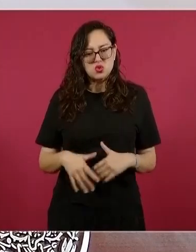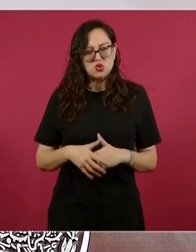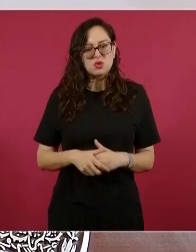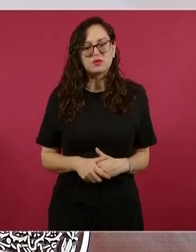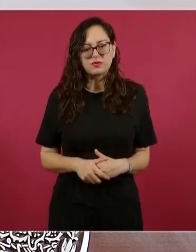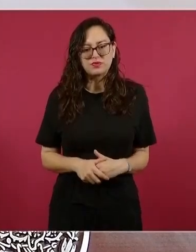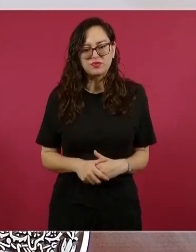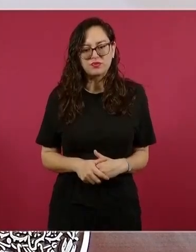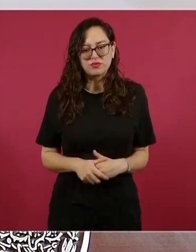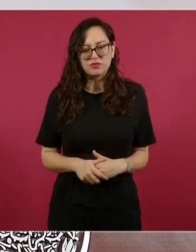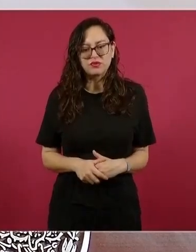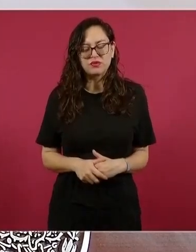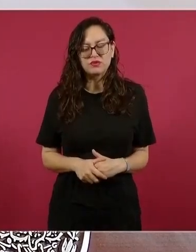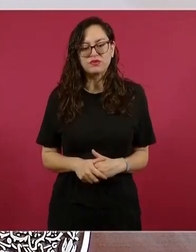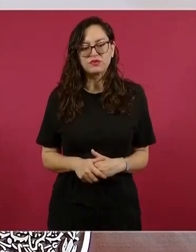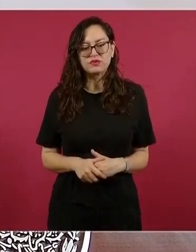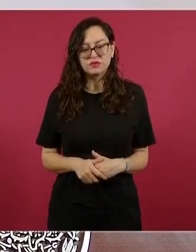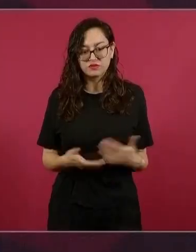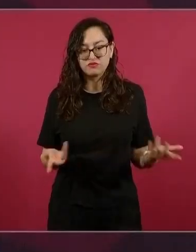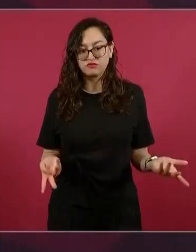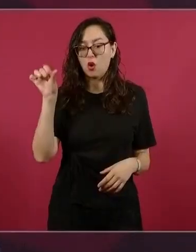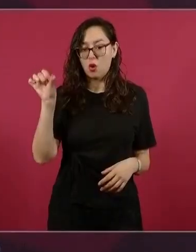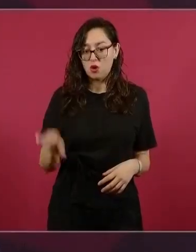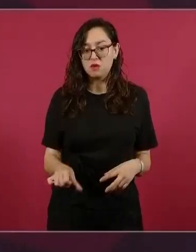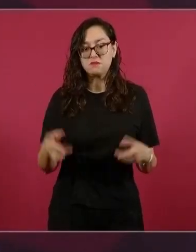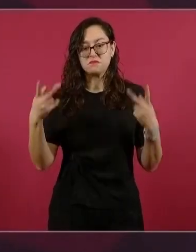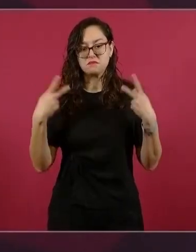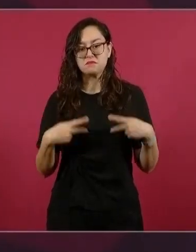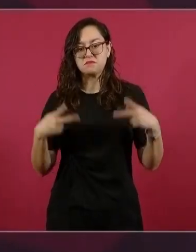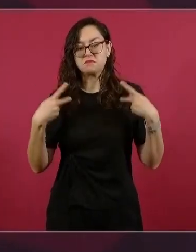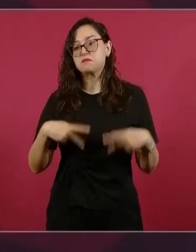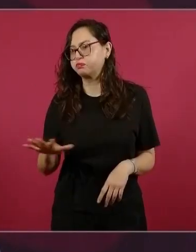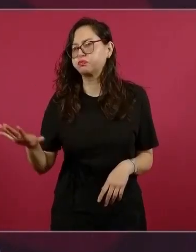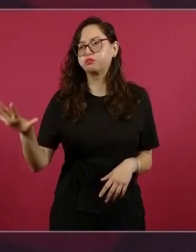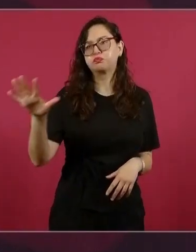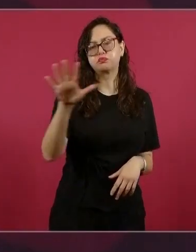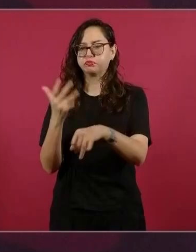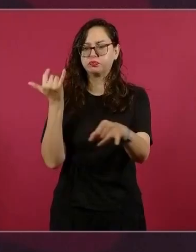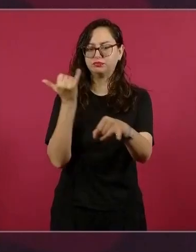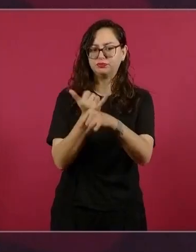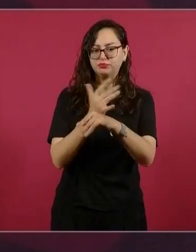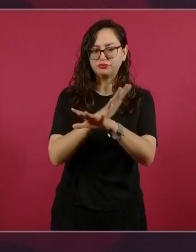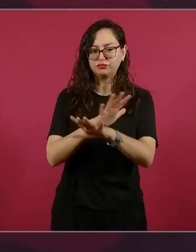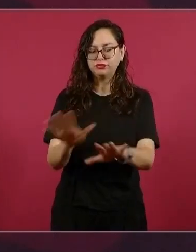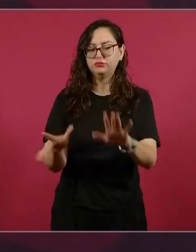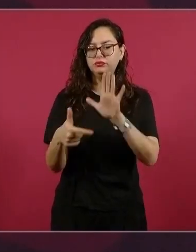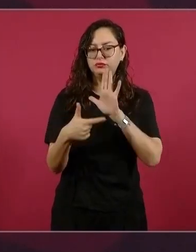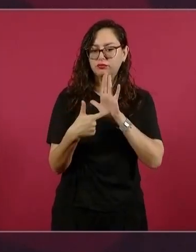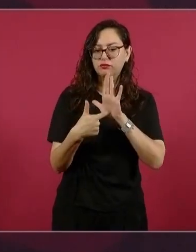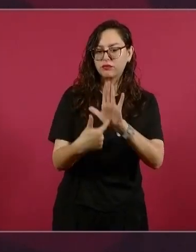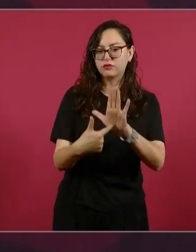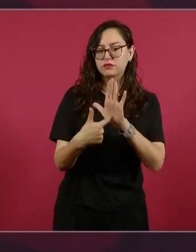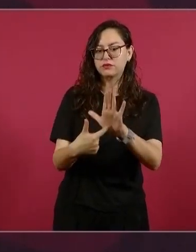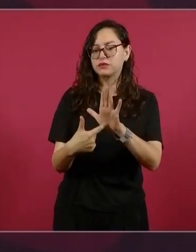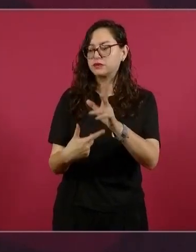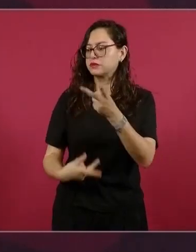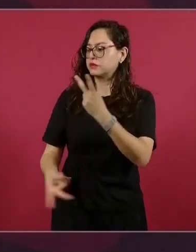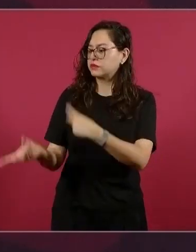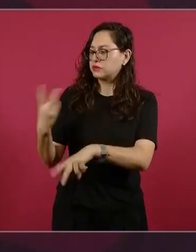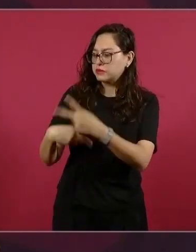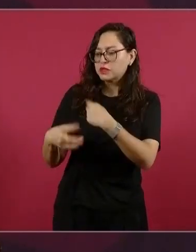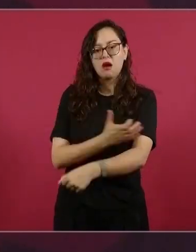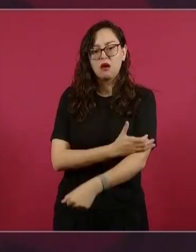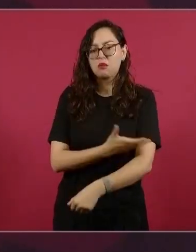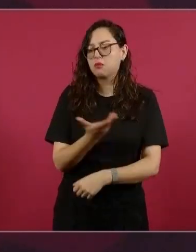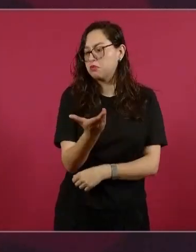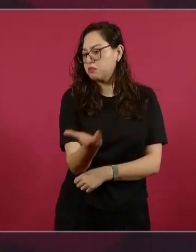Hoy vamos a informarle al pueblo de México sobre lo realizado y vienen con nosotros los